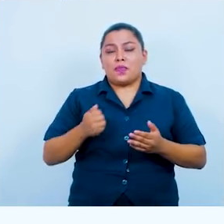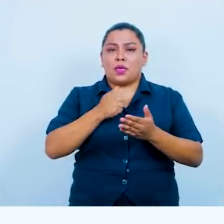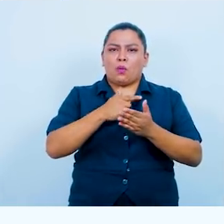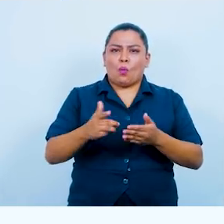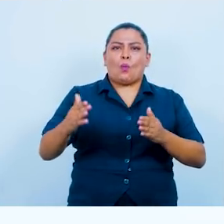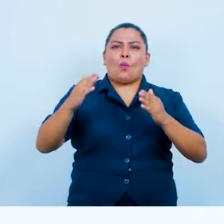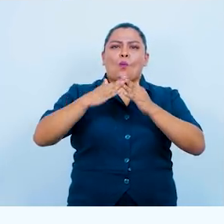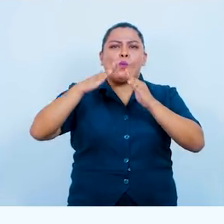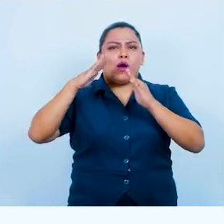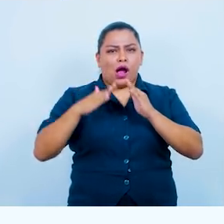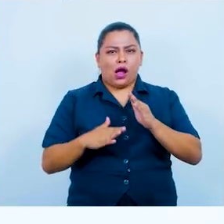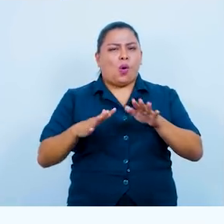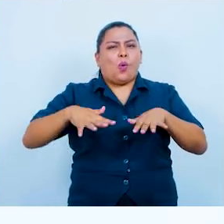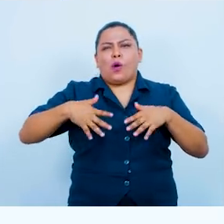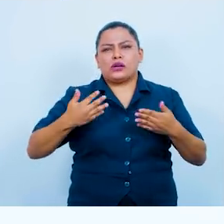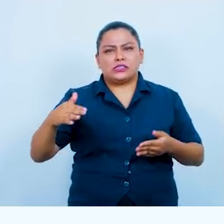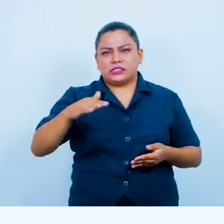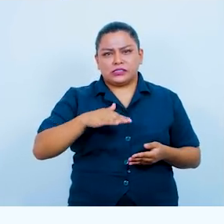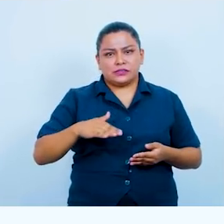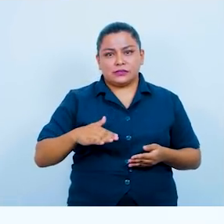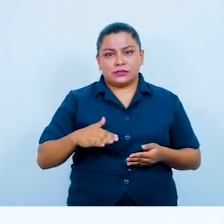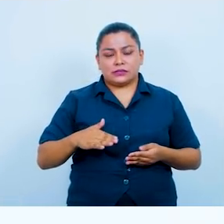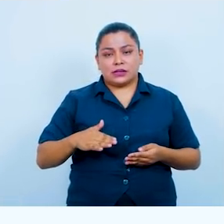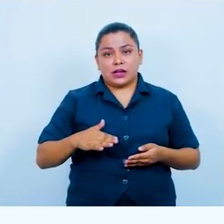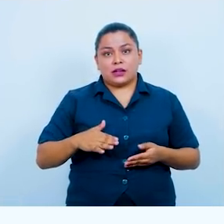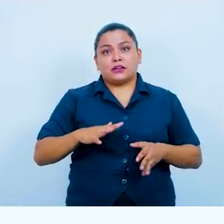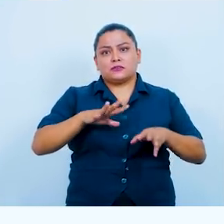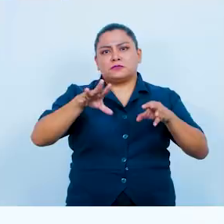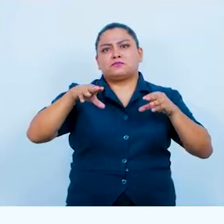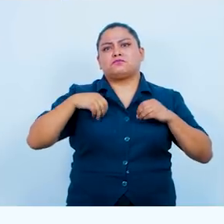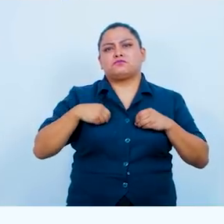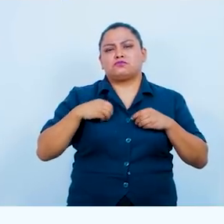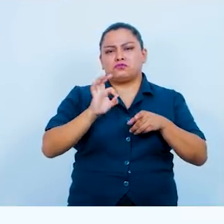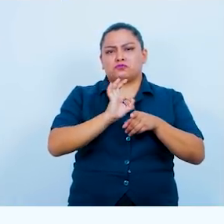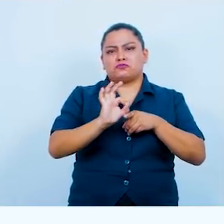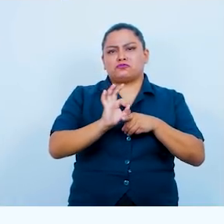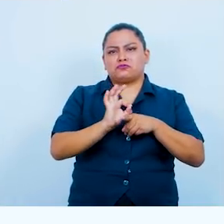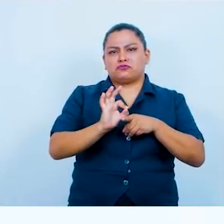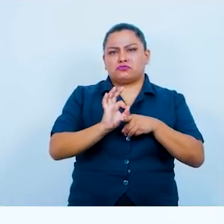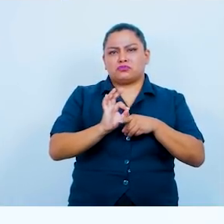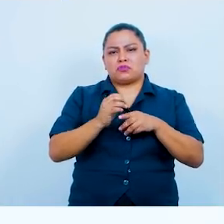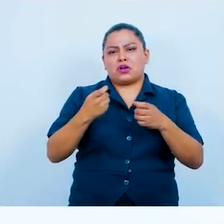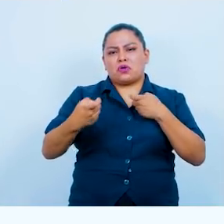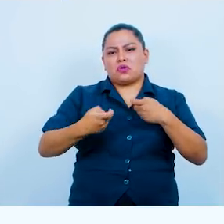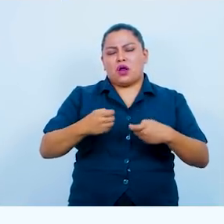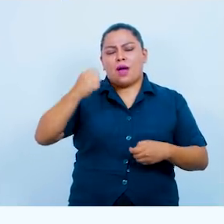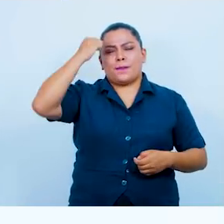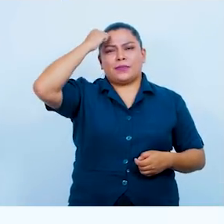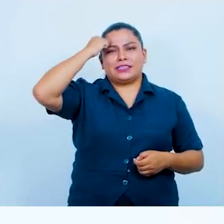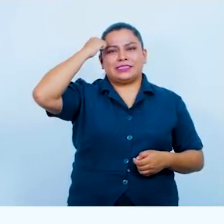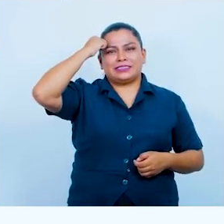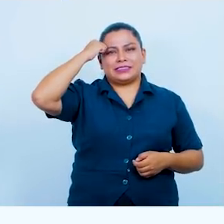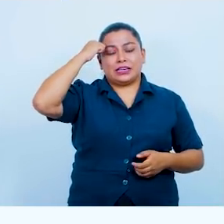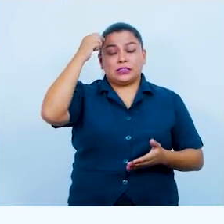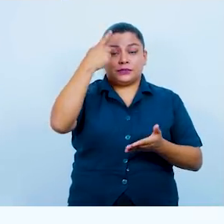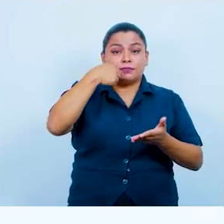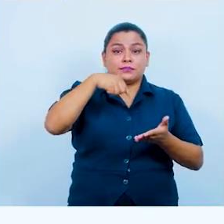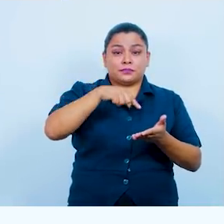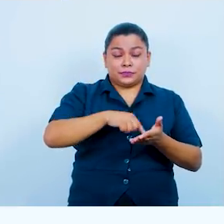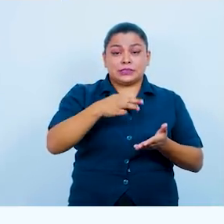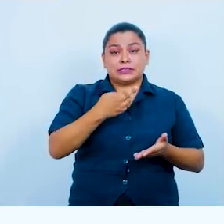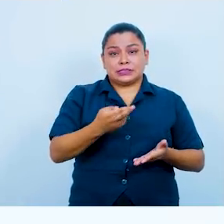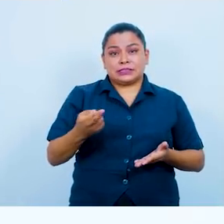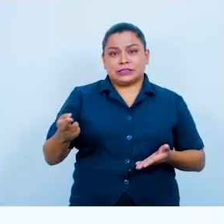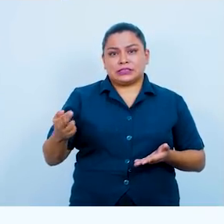hogar o donde quiera que se encuentren, cumpliendo una función de plataforma para la gestión de aprendizajes, la centralización de